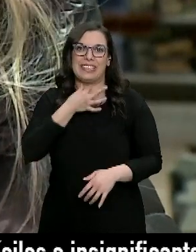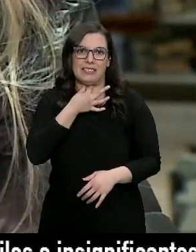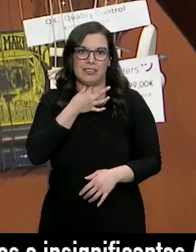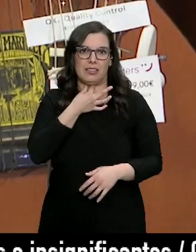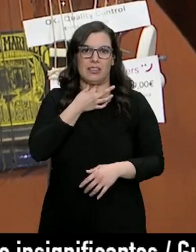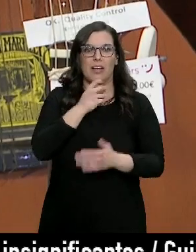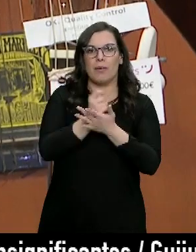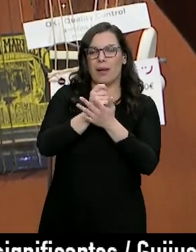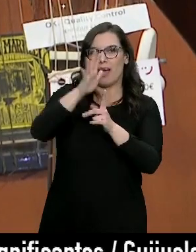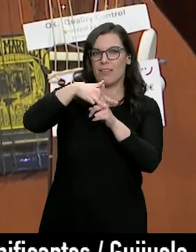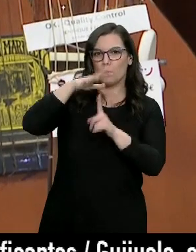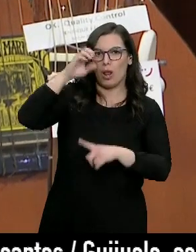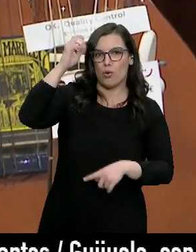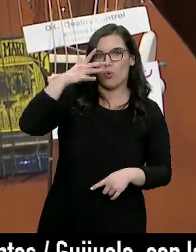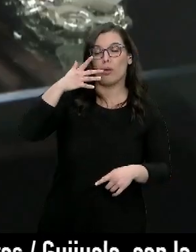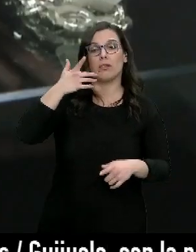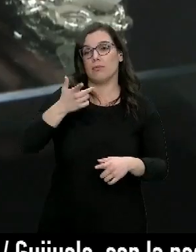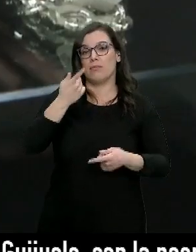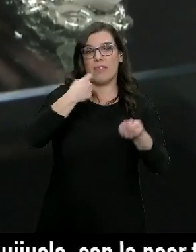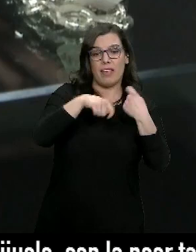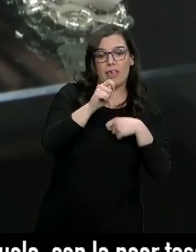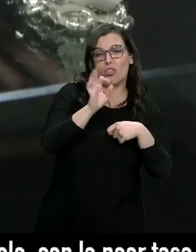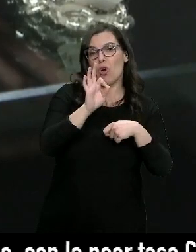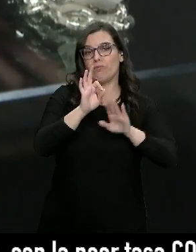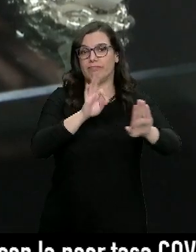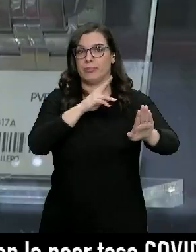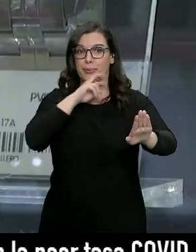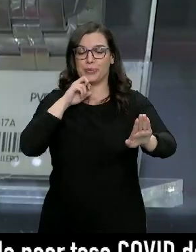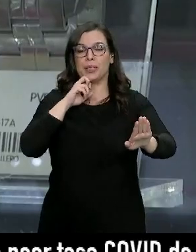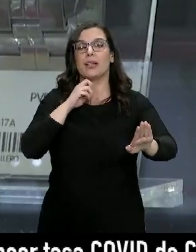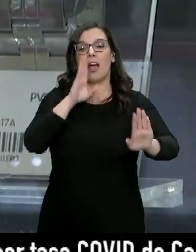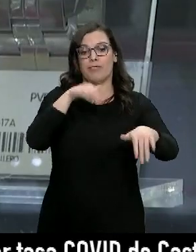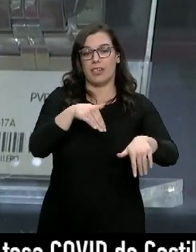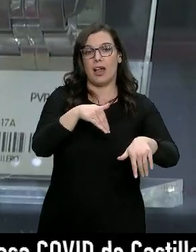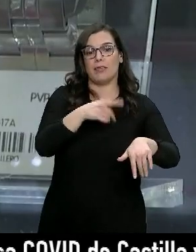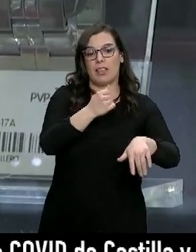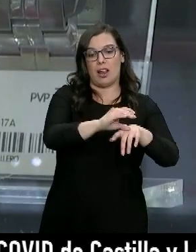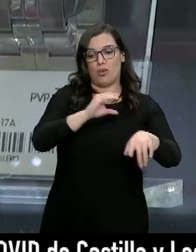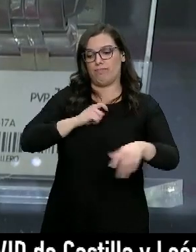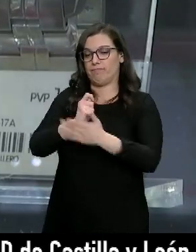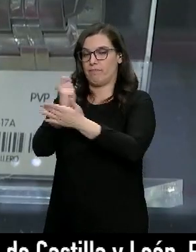la factura de luz. Y así, vendiendo o empeñando, muchos consiguen pagar sus gastos.